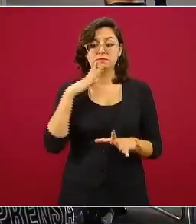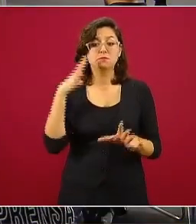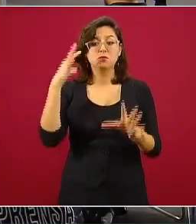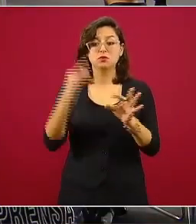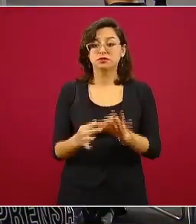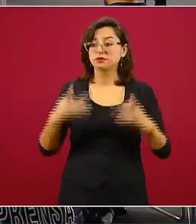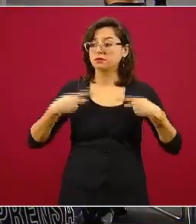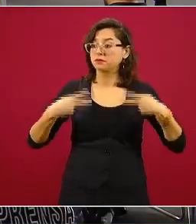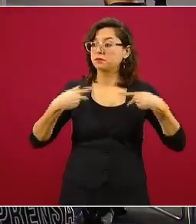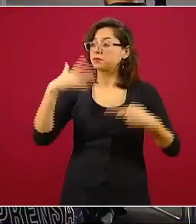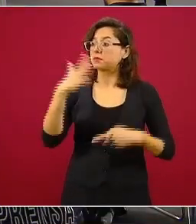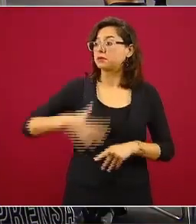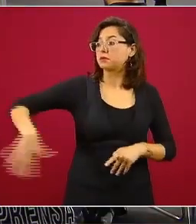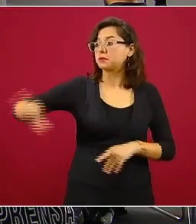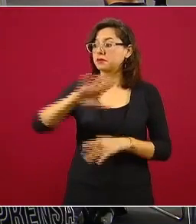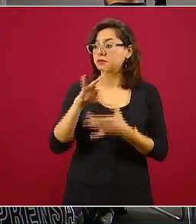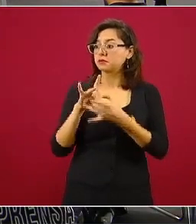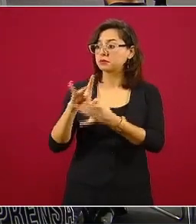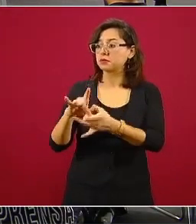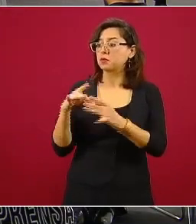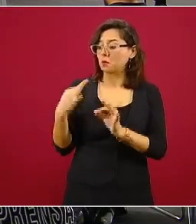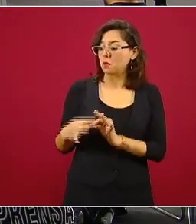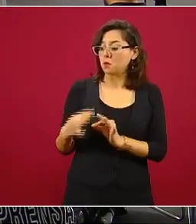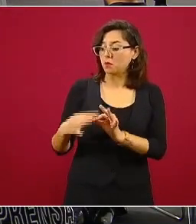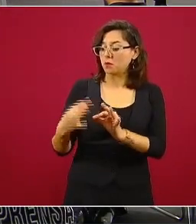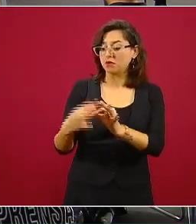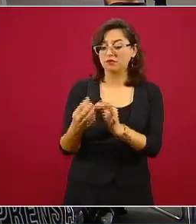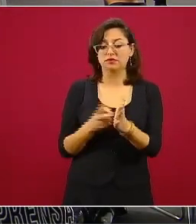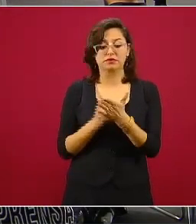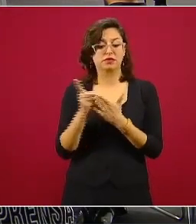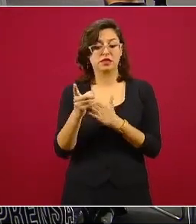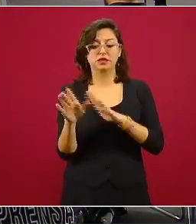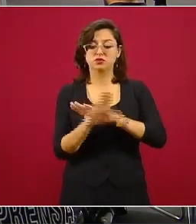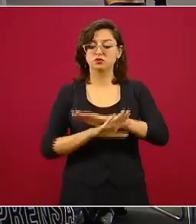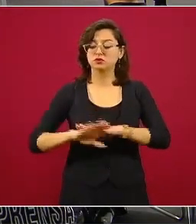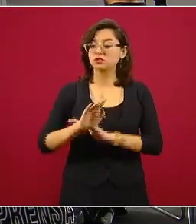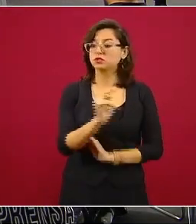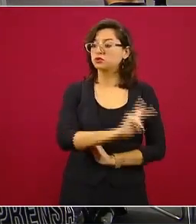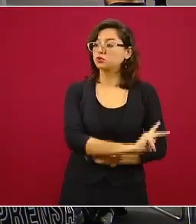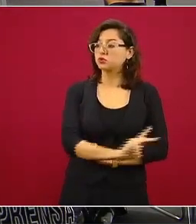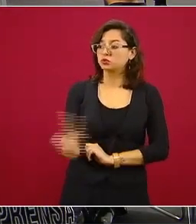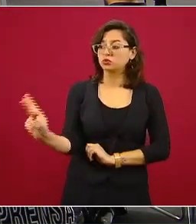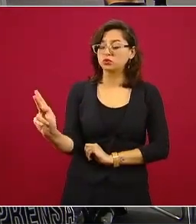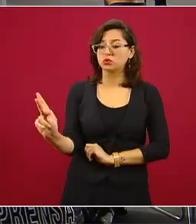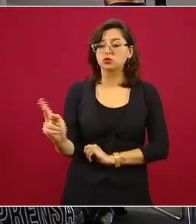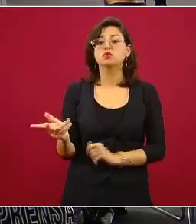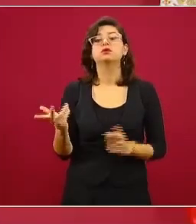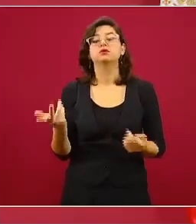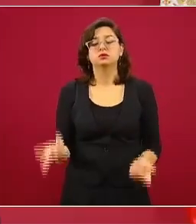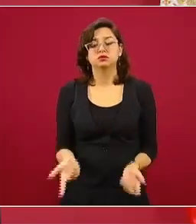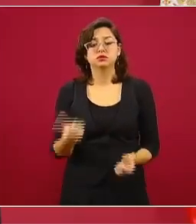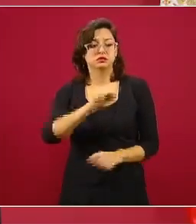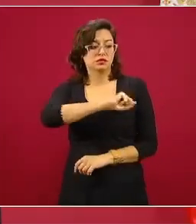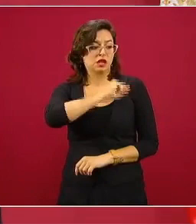social para garantizar derechos básicos y universales a la salud,